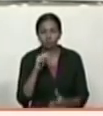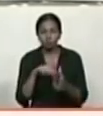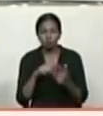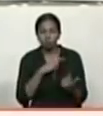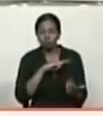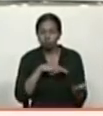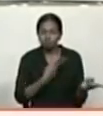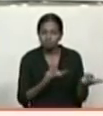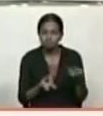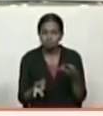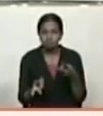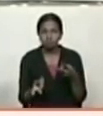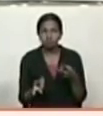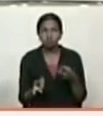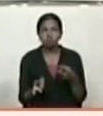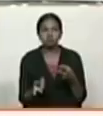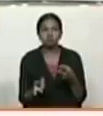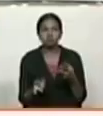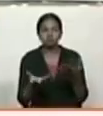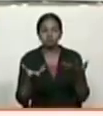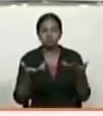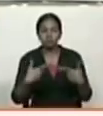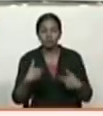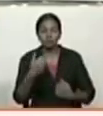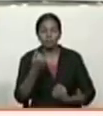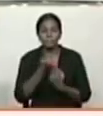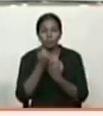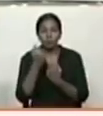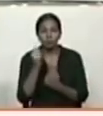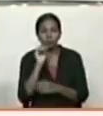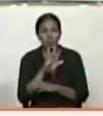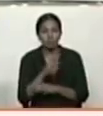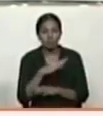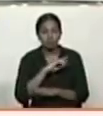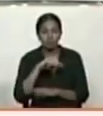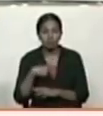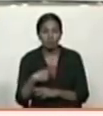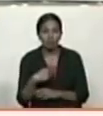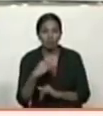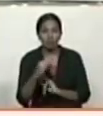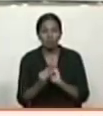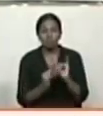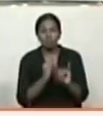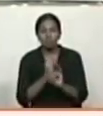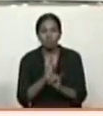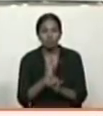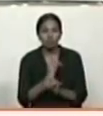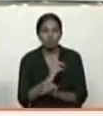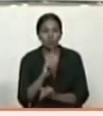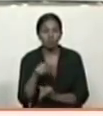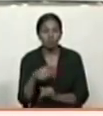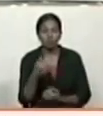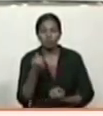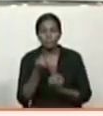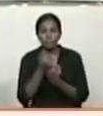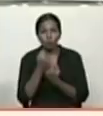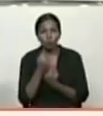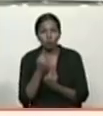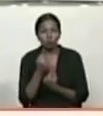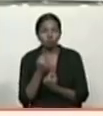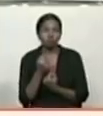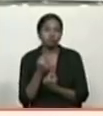recibir el mensaje de apoyo al derecho internacional y apoyo en consecuencia al gobierno